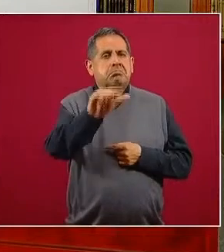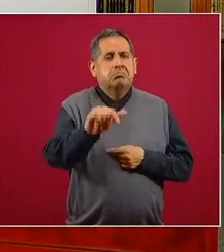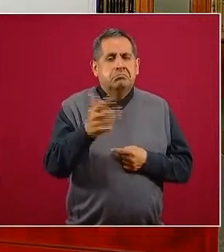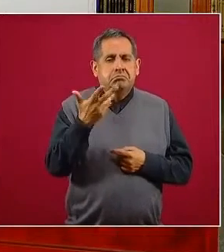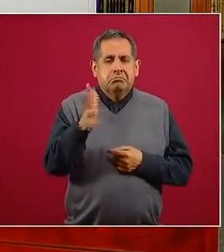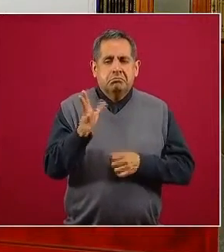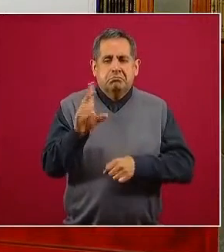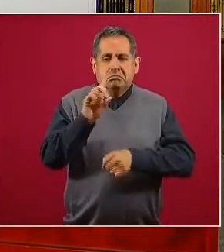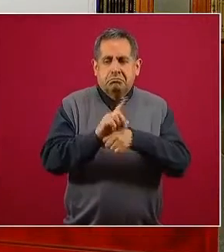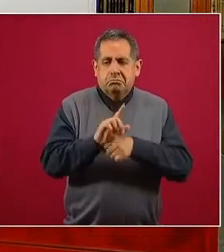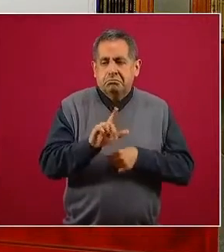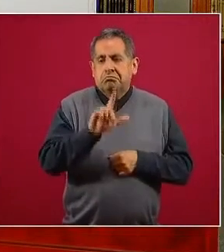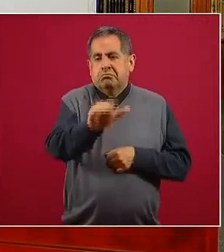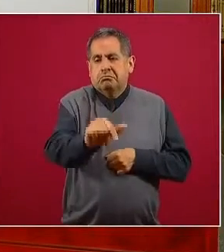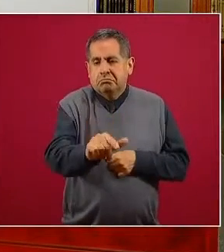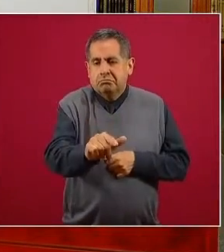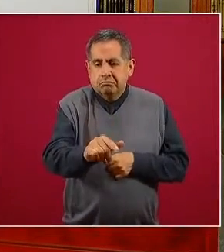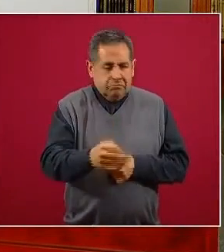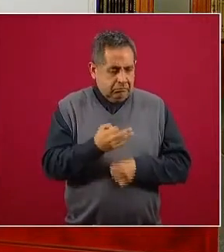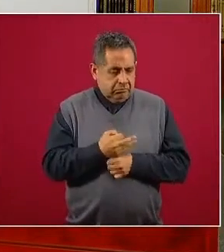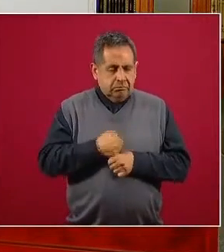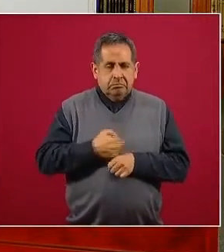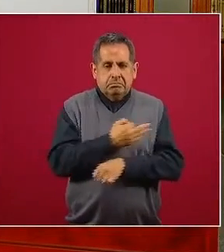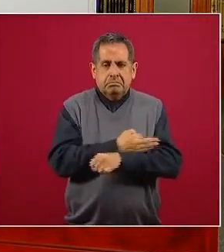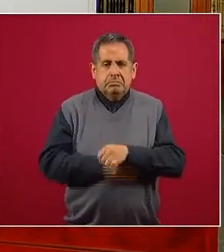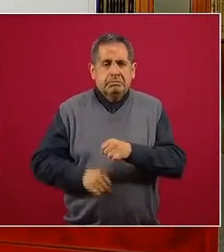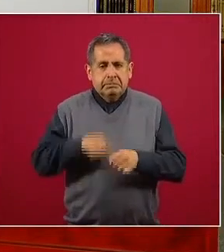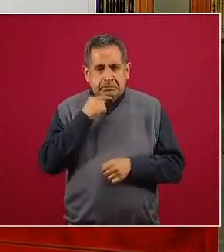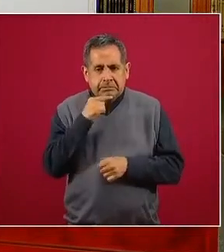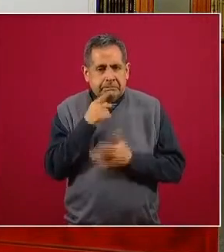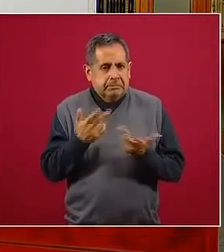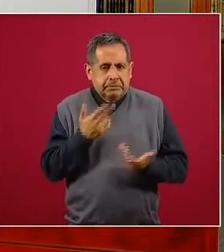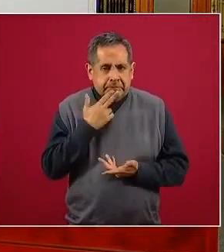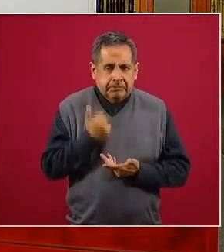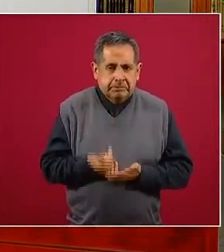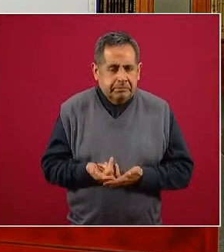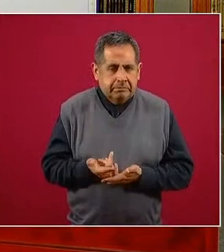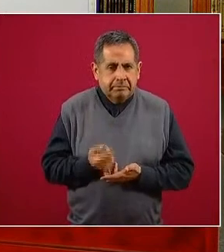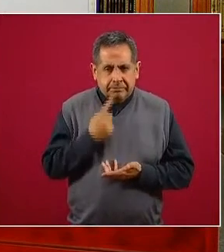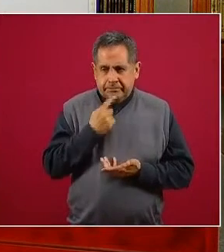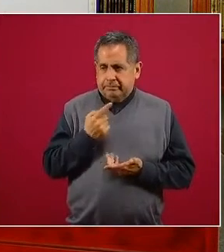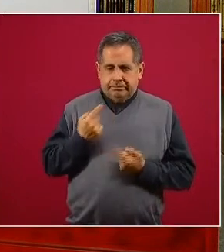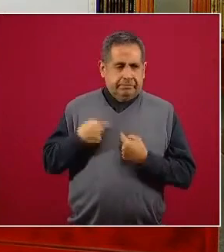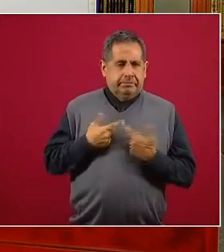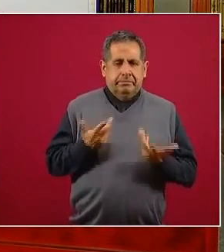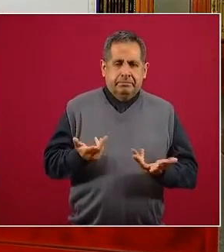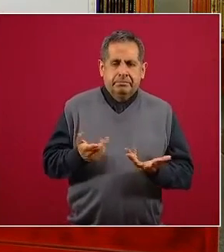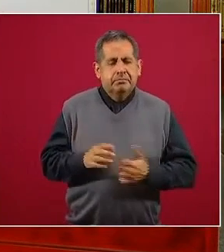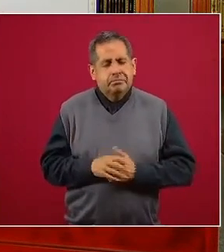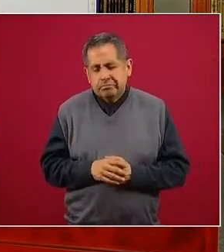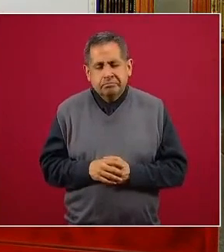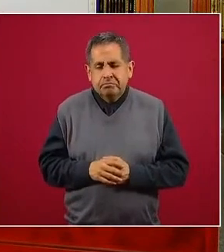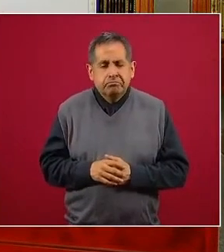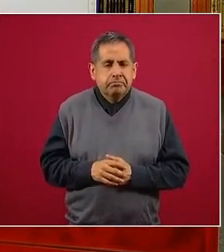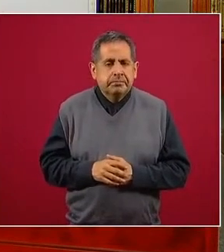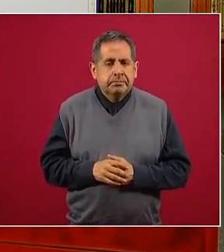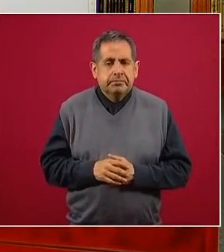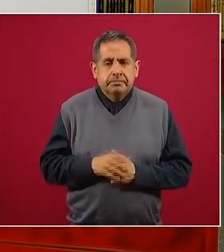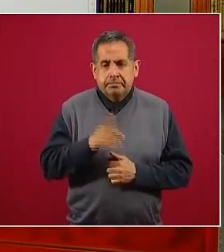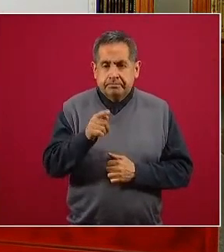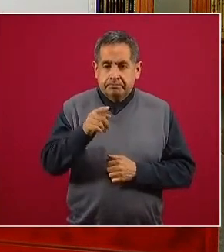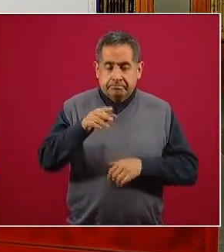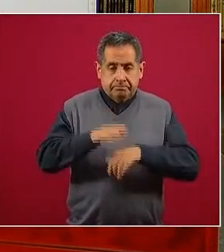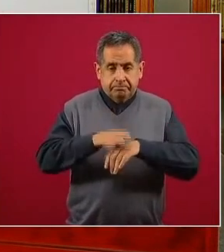10 días en adelante, lo cual lógicamente ya no es útil para los dos efectos que comentábamos. Se